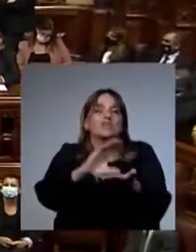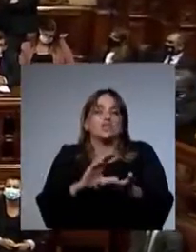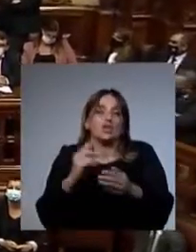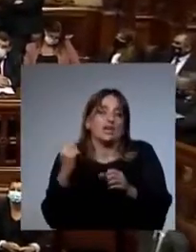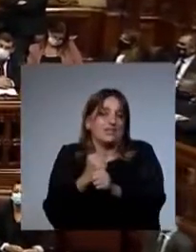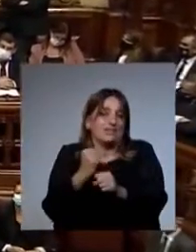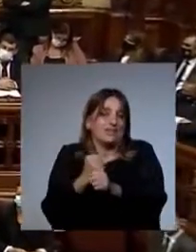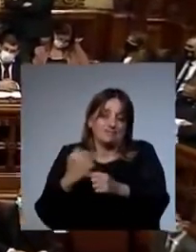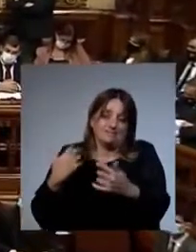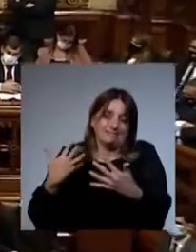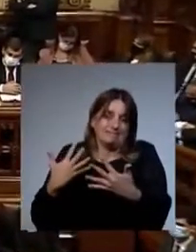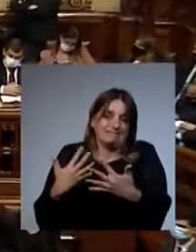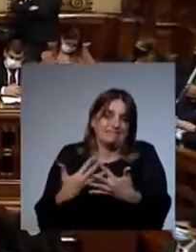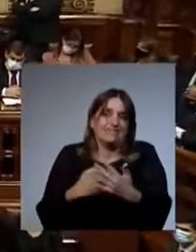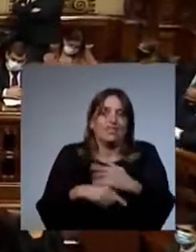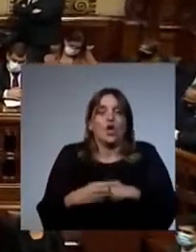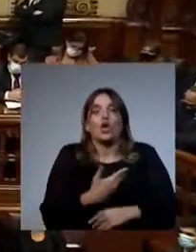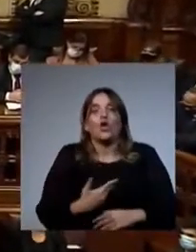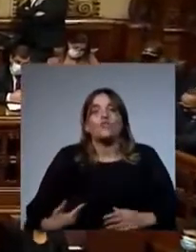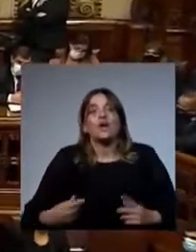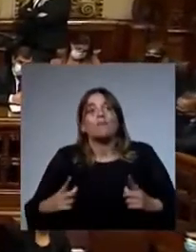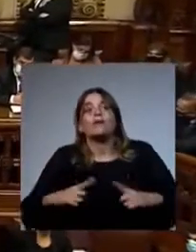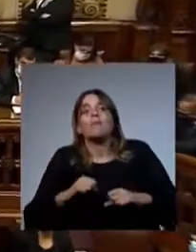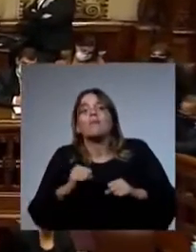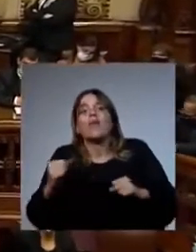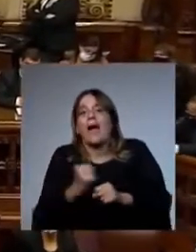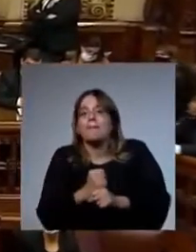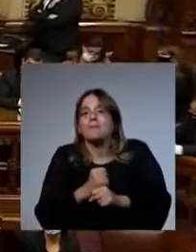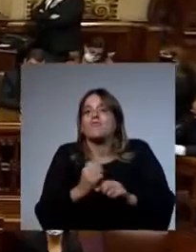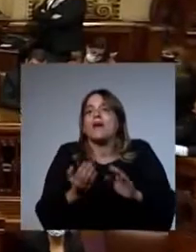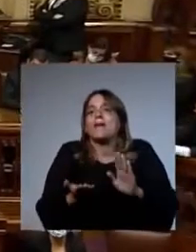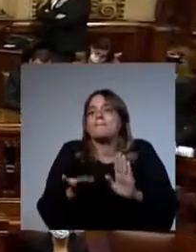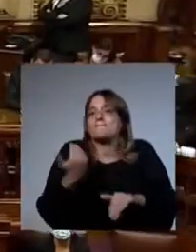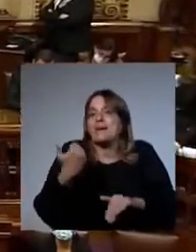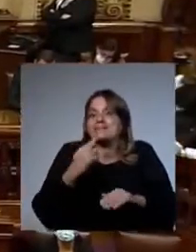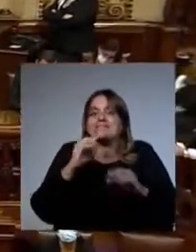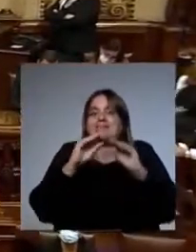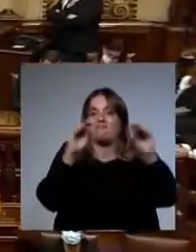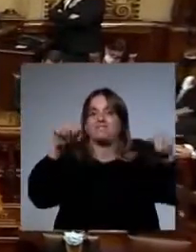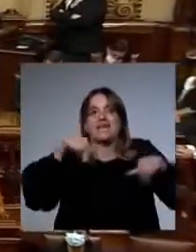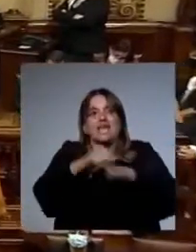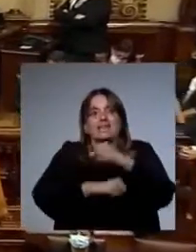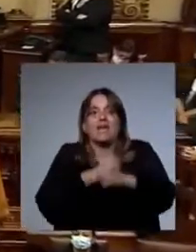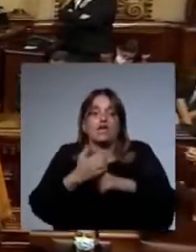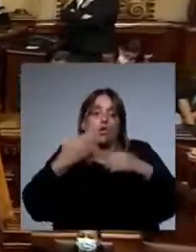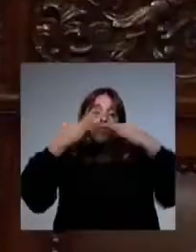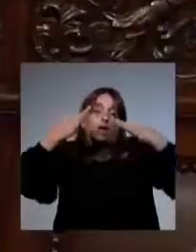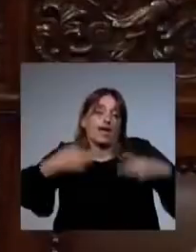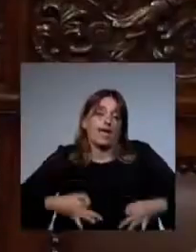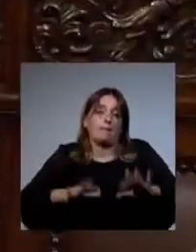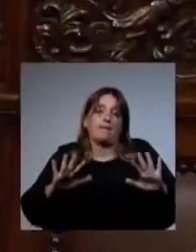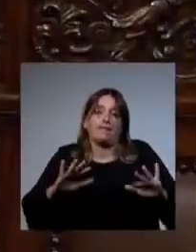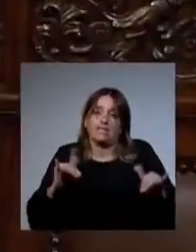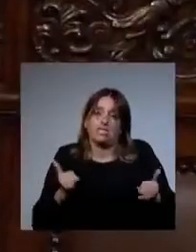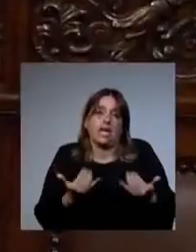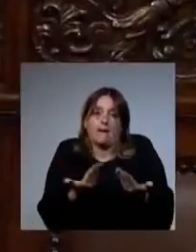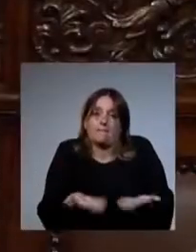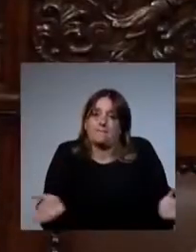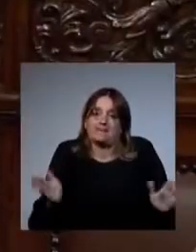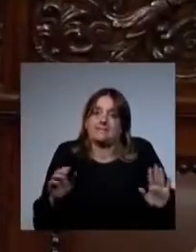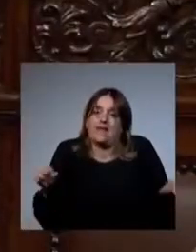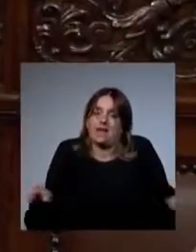venido trabajando el gobierno y esperemos poder anunciar varias más en el correr de este año cuando realmente estén en